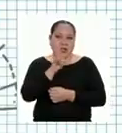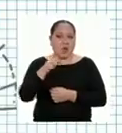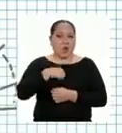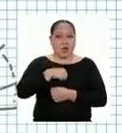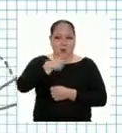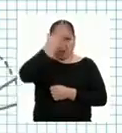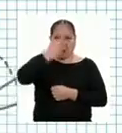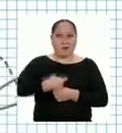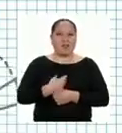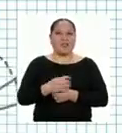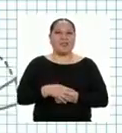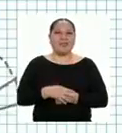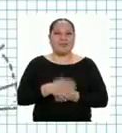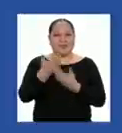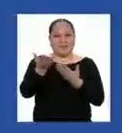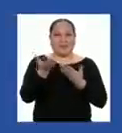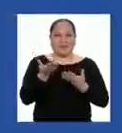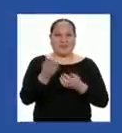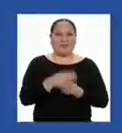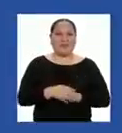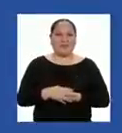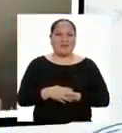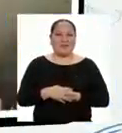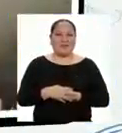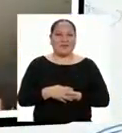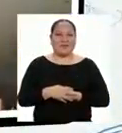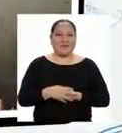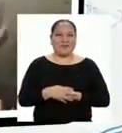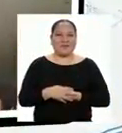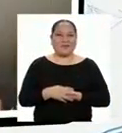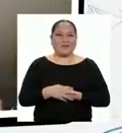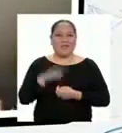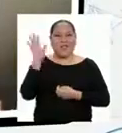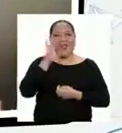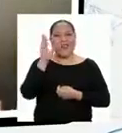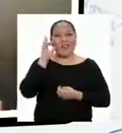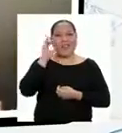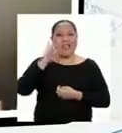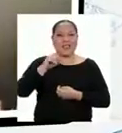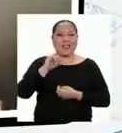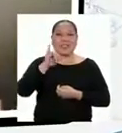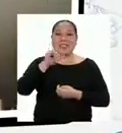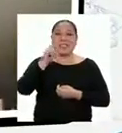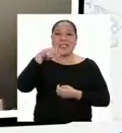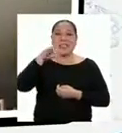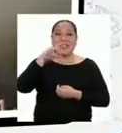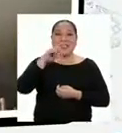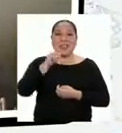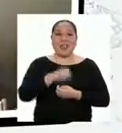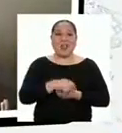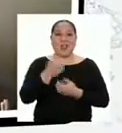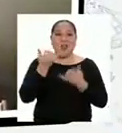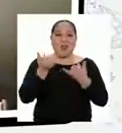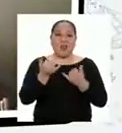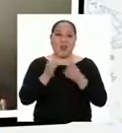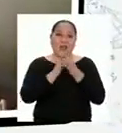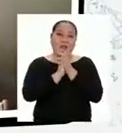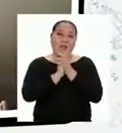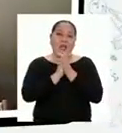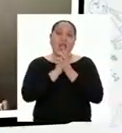grupo de amigos. Démosle la bienvenida. Hola Yanira y profesora. El día de hoy hablaremos sobre mis